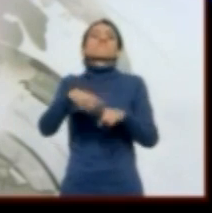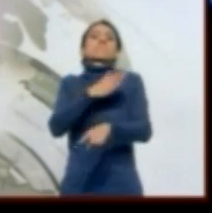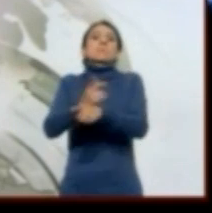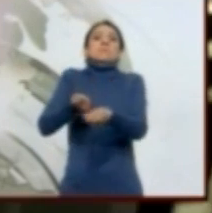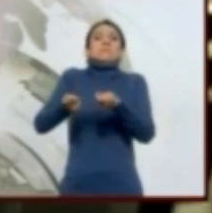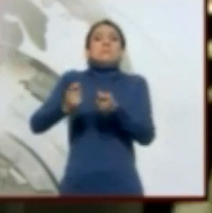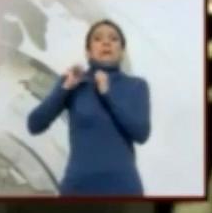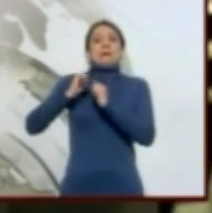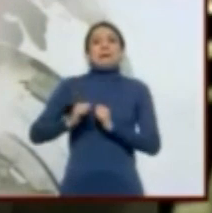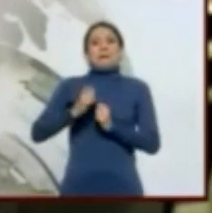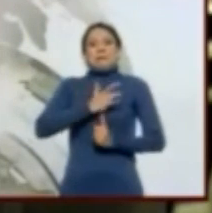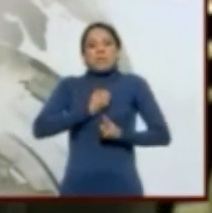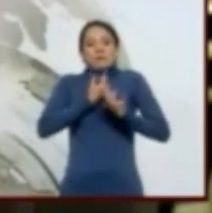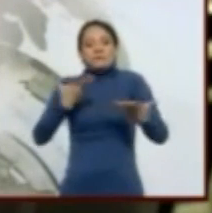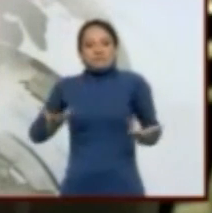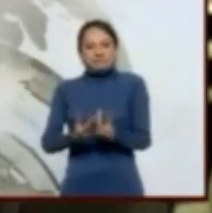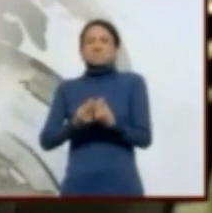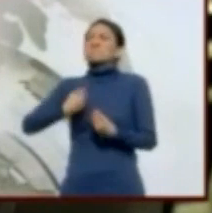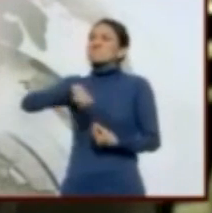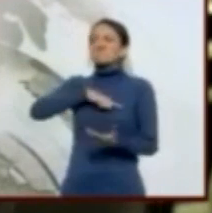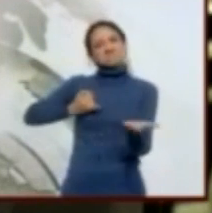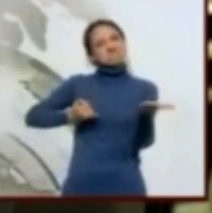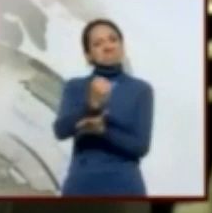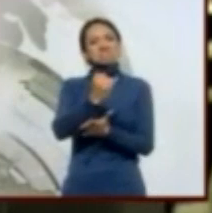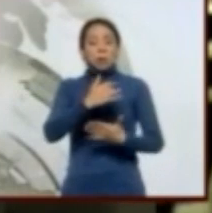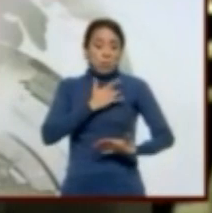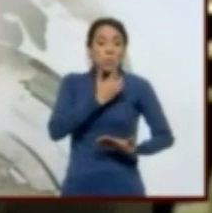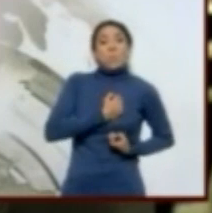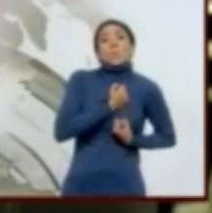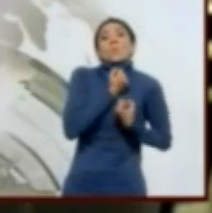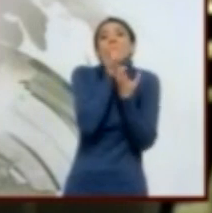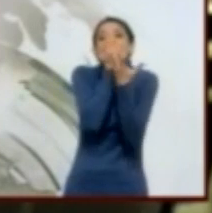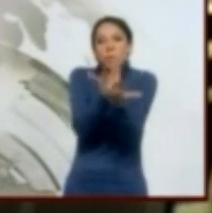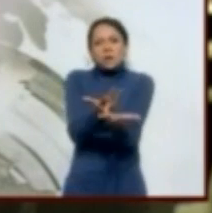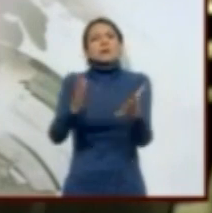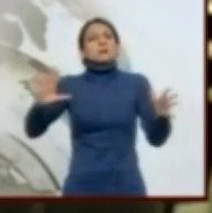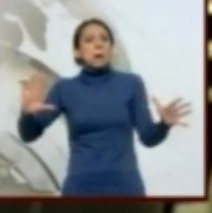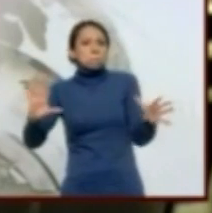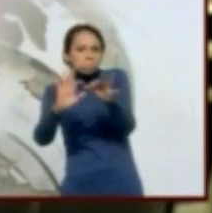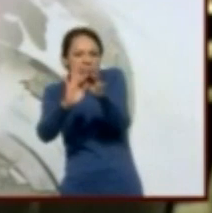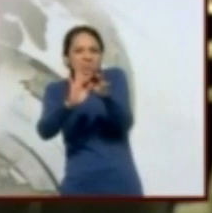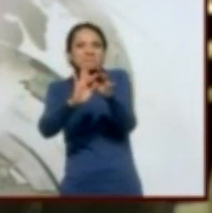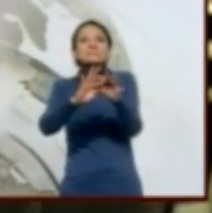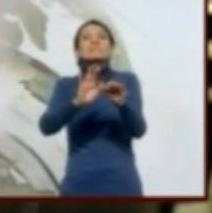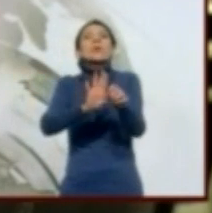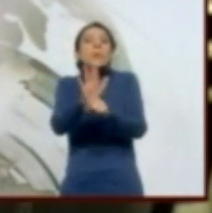de la poesía. Decidimos juntar la poesía con algo que llamamos varia invención, que es la poesía con los que